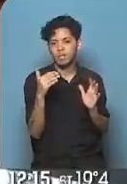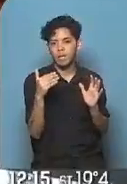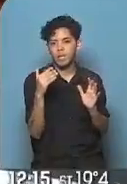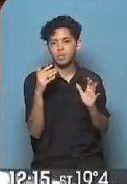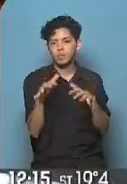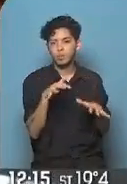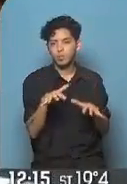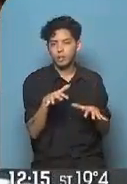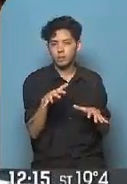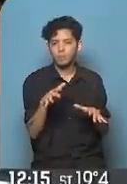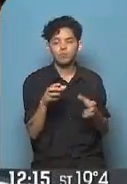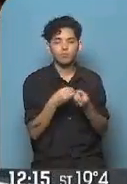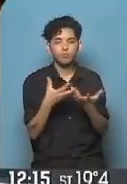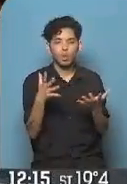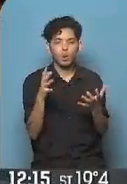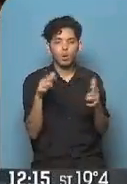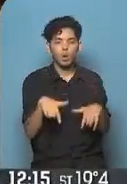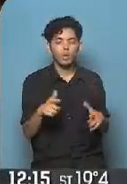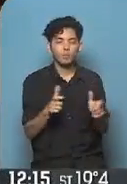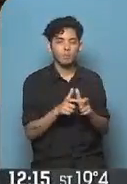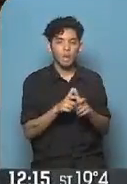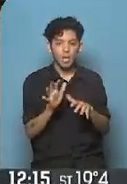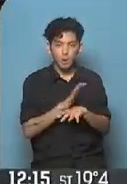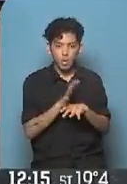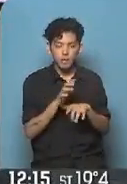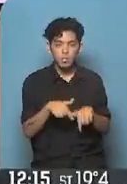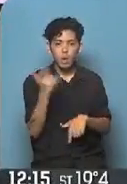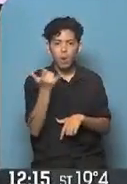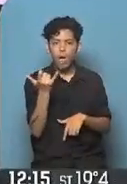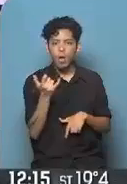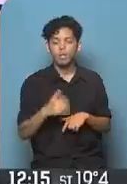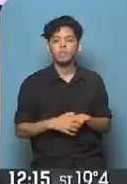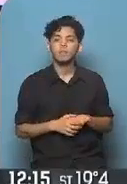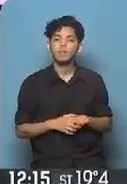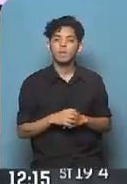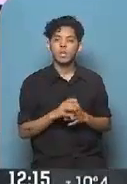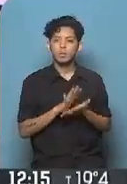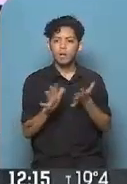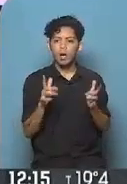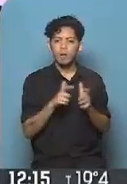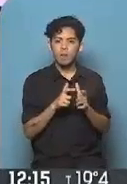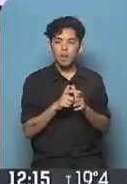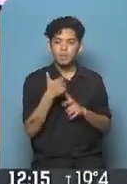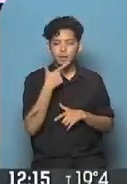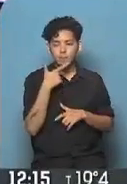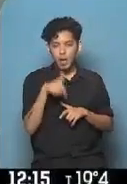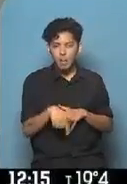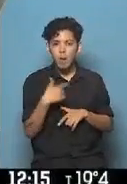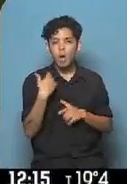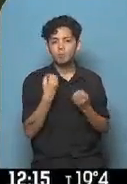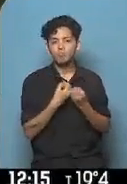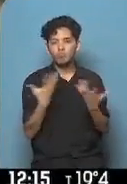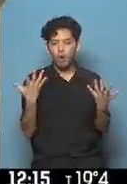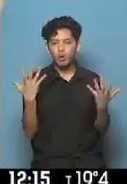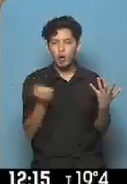Propuesta diversa, la que renueva la cartelera de cine en este día jueves, en el estreno de septiembre, con muchos